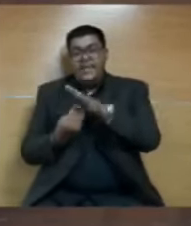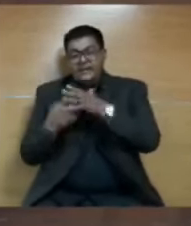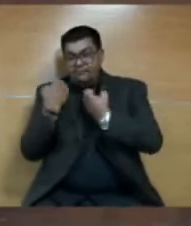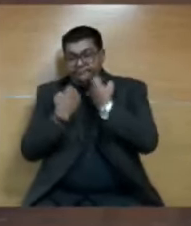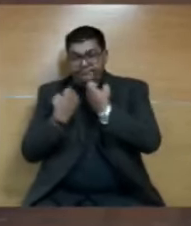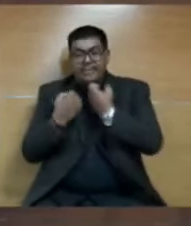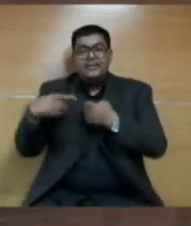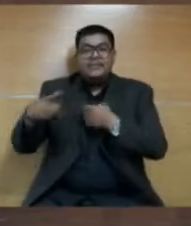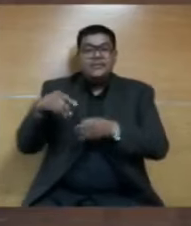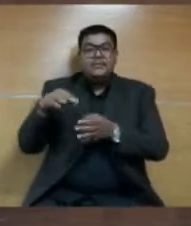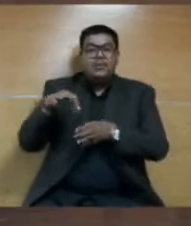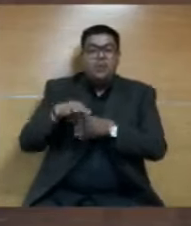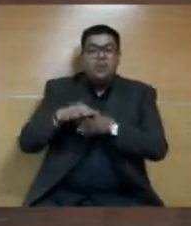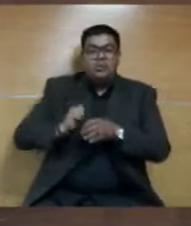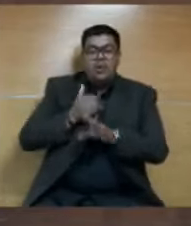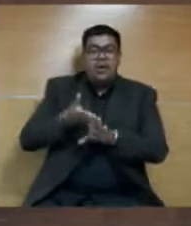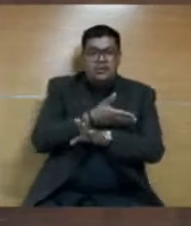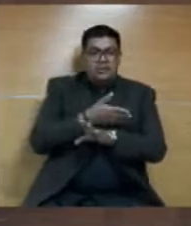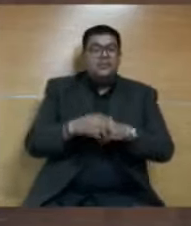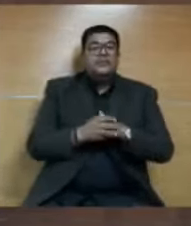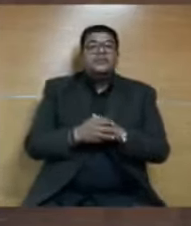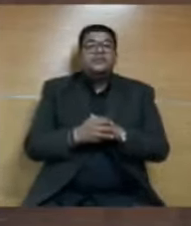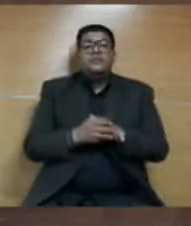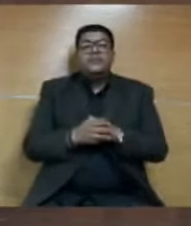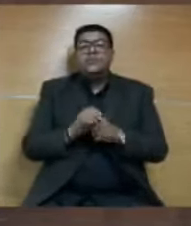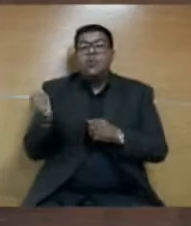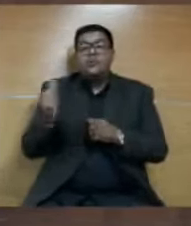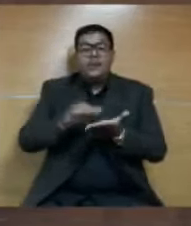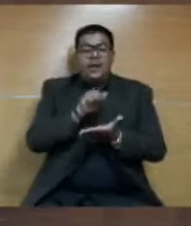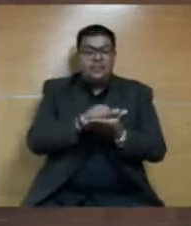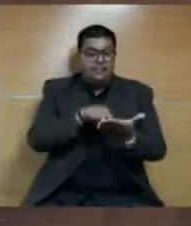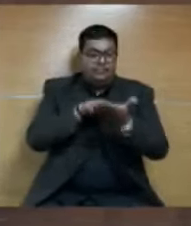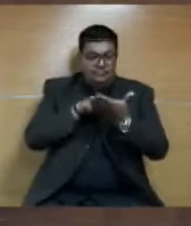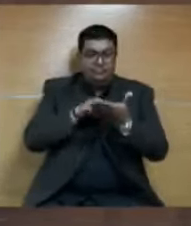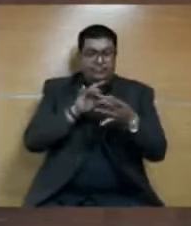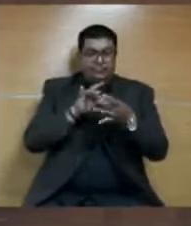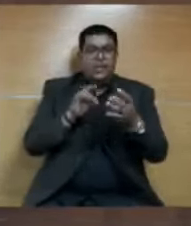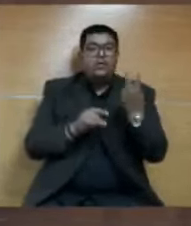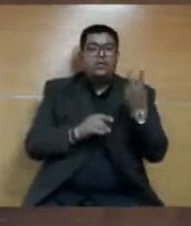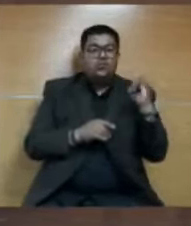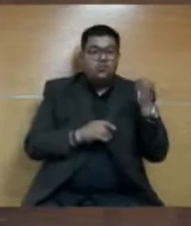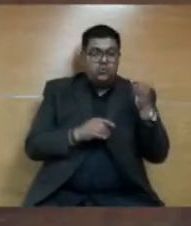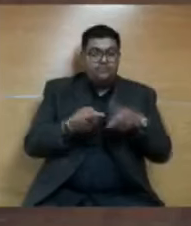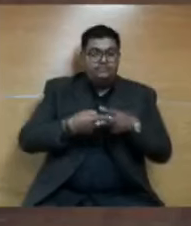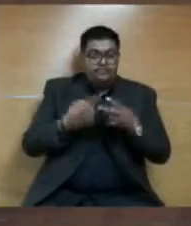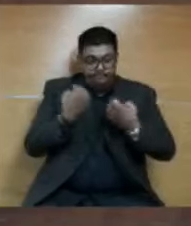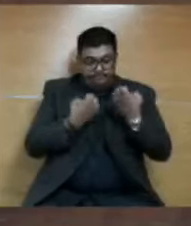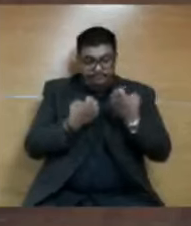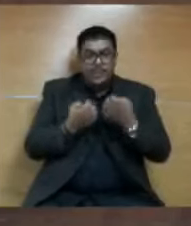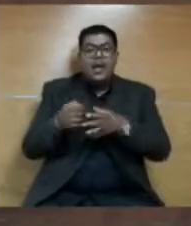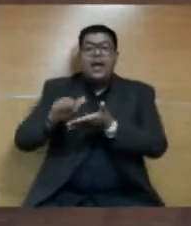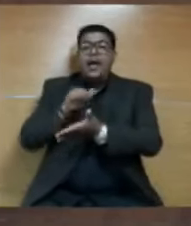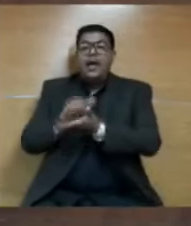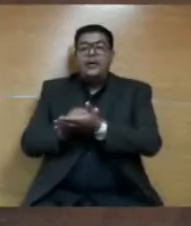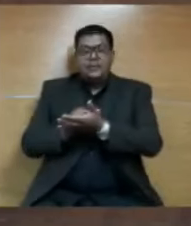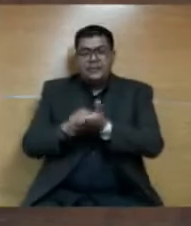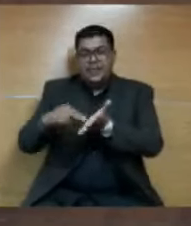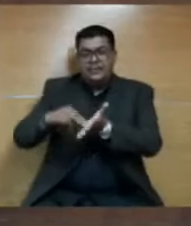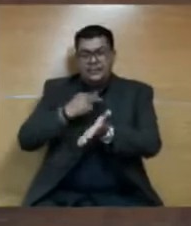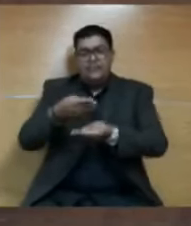y cómputo de voto anticipado. A su vez, de las actas circunstanciadas de la sesión de 2 de junio y de las actas de recepción de